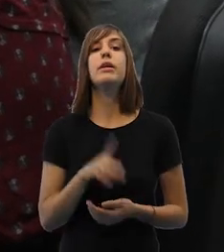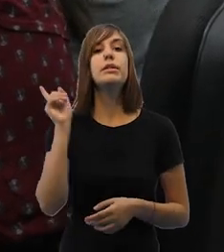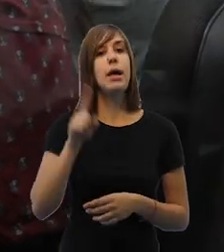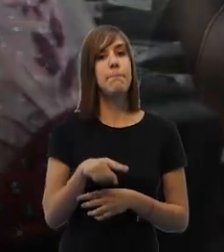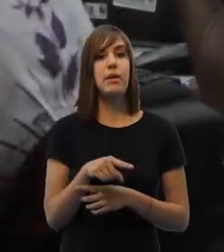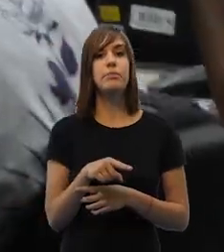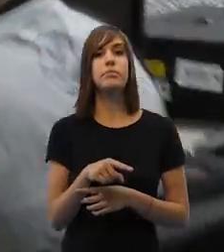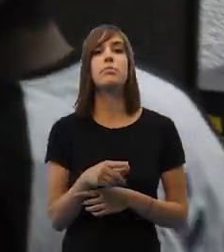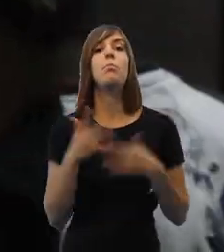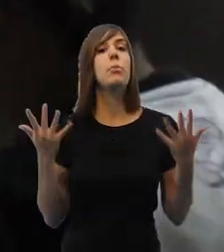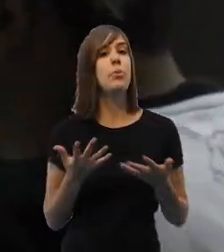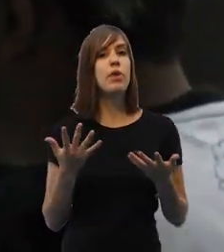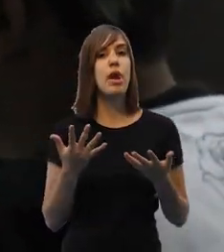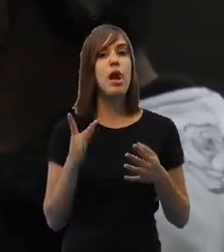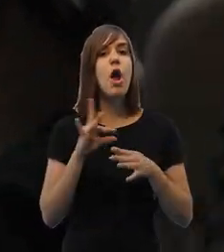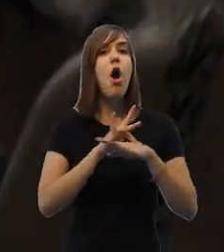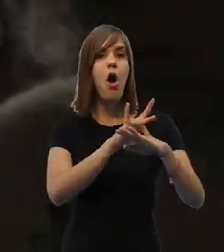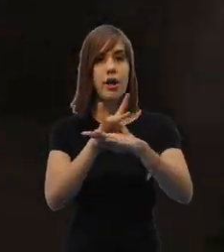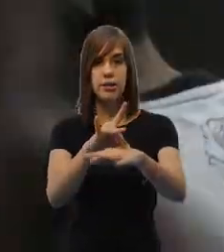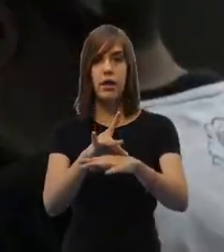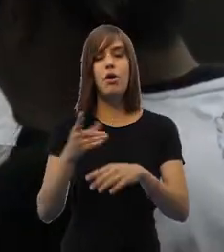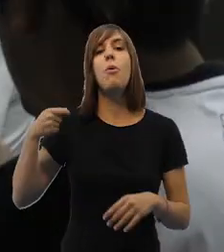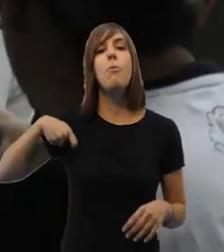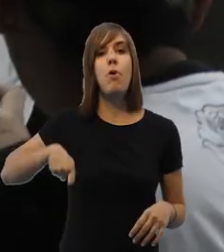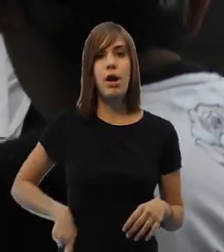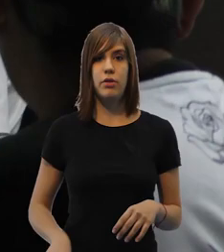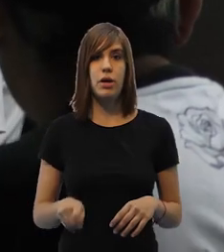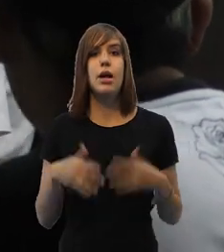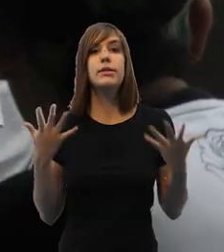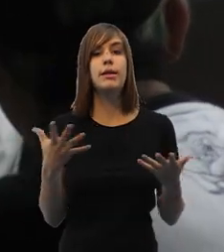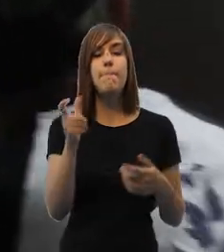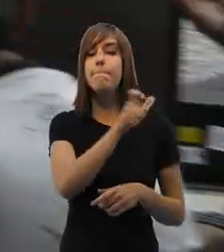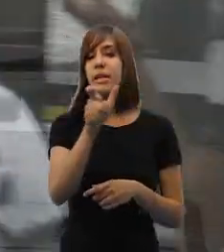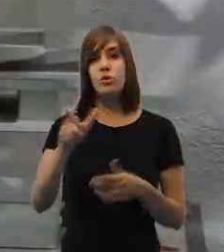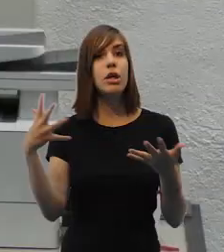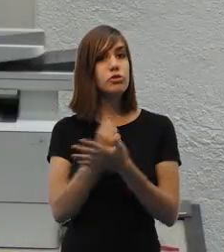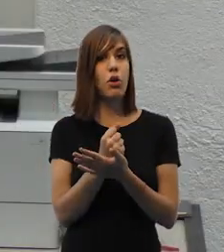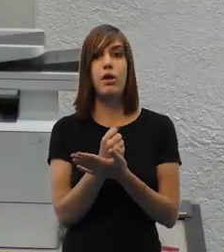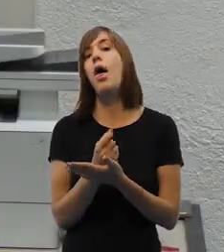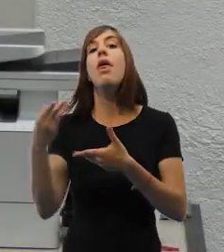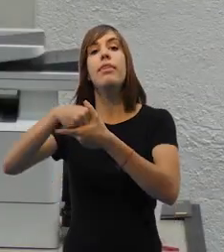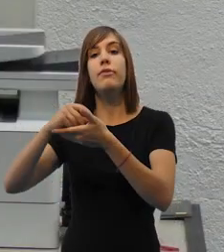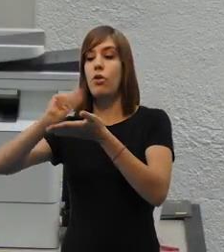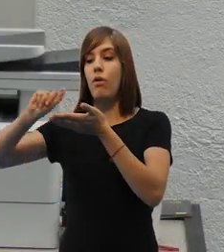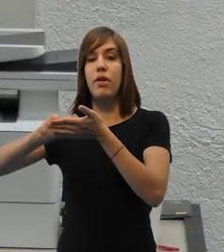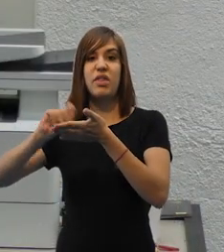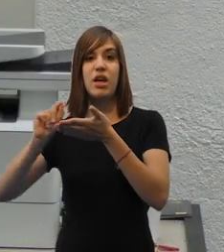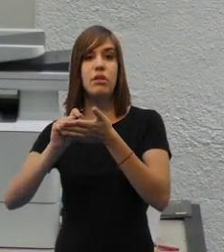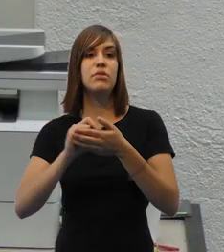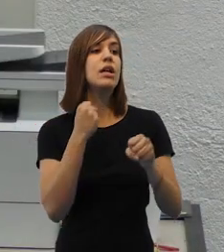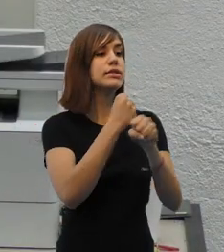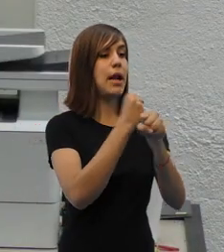Trataremos de proporcionar orientación vocacional para que todos los participantes conozcan los diferentes puestos que hay dentro de una oficina y